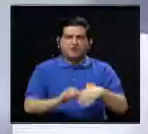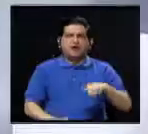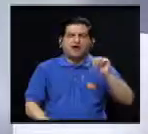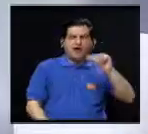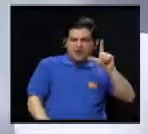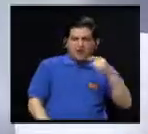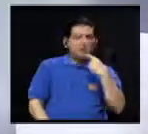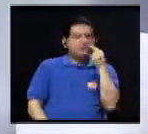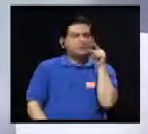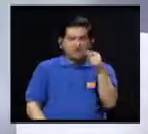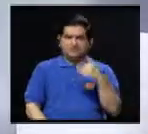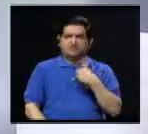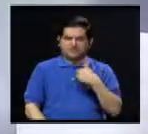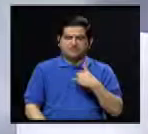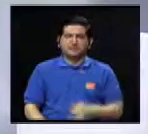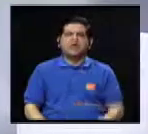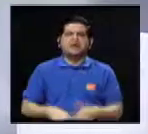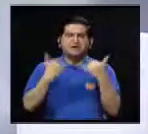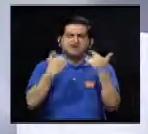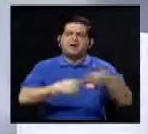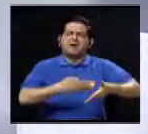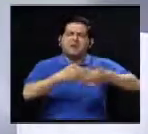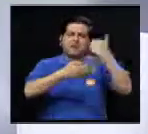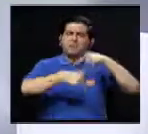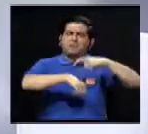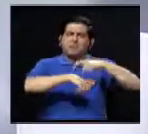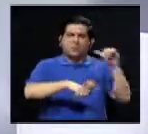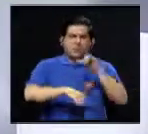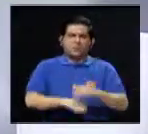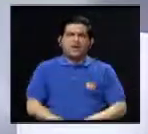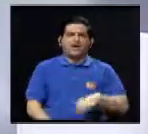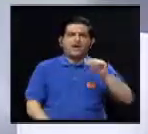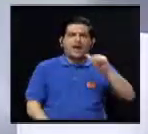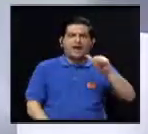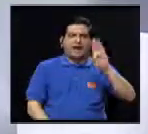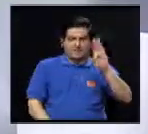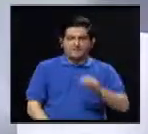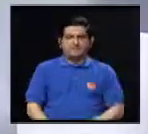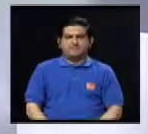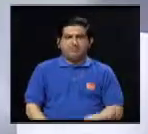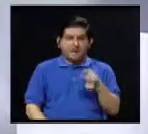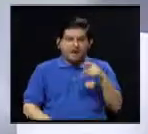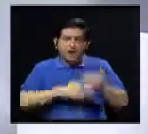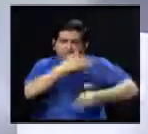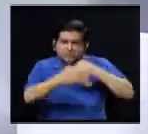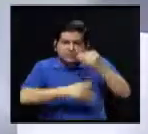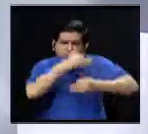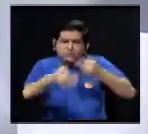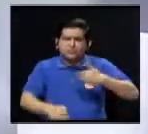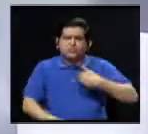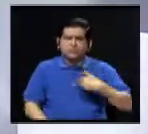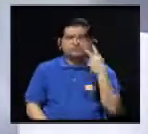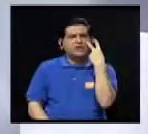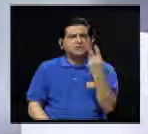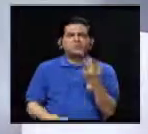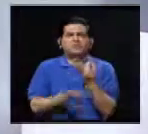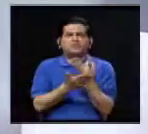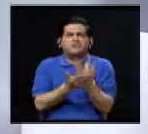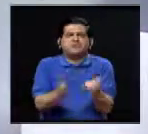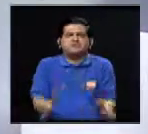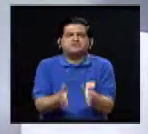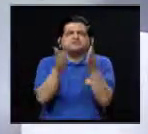nos comentó que tenía ya tiempos, ¿verdad?, junto con Alejandra, de estar en este proceso de ver cómo